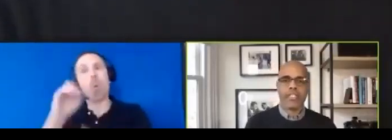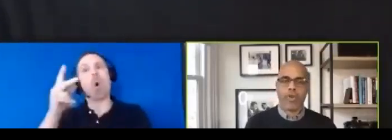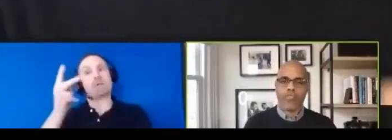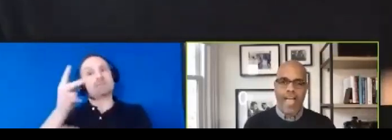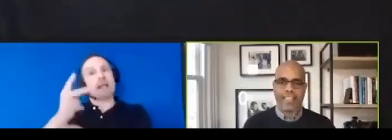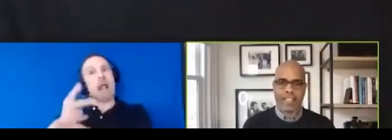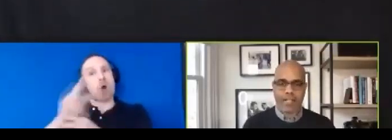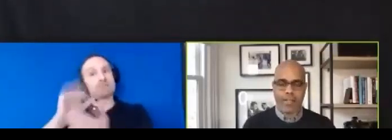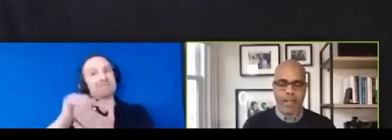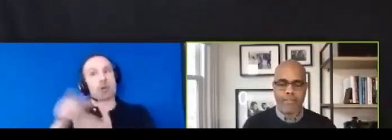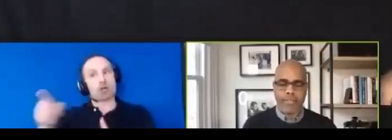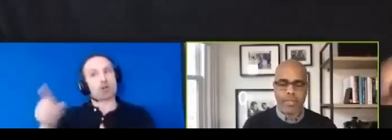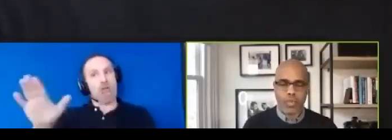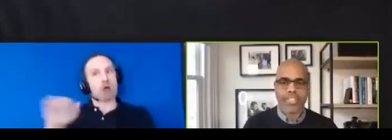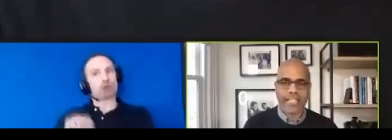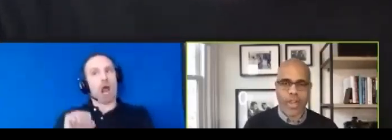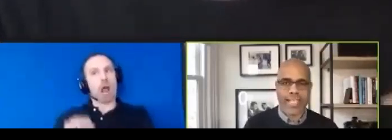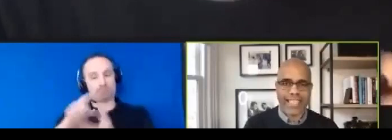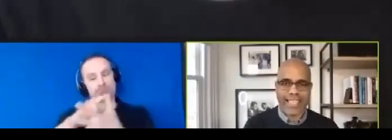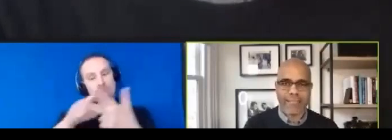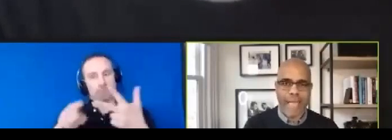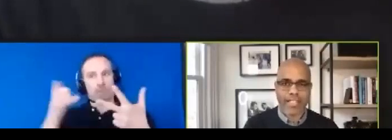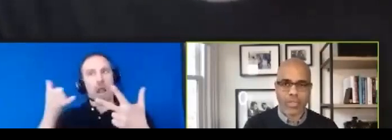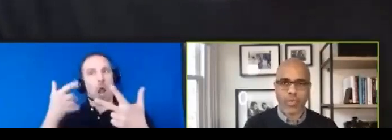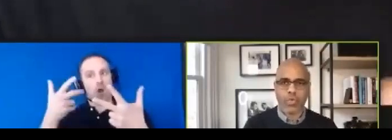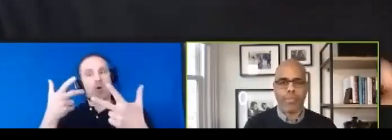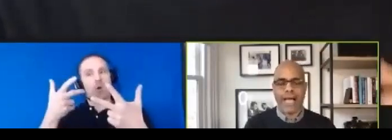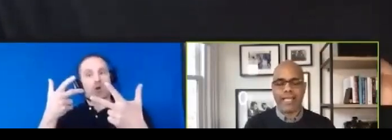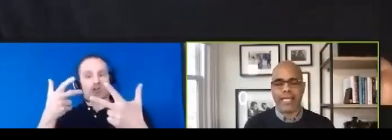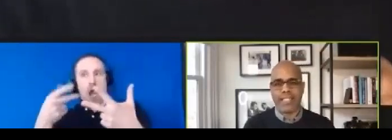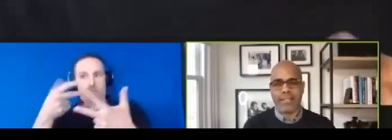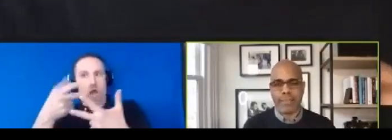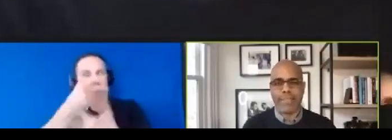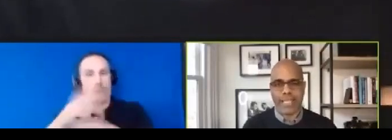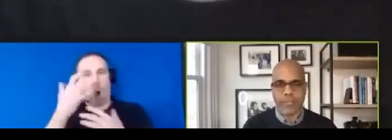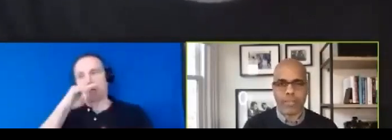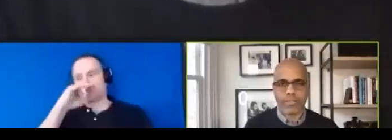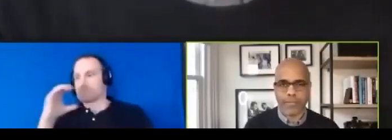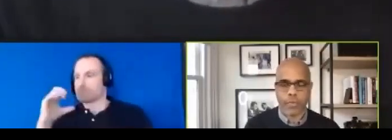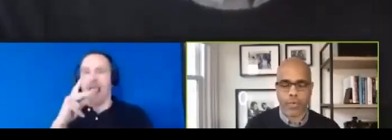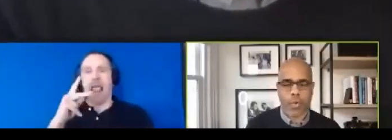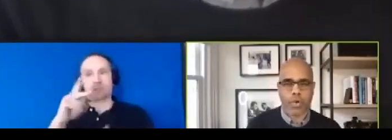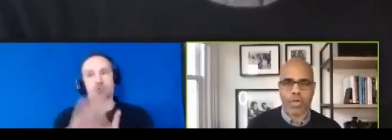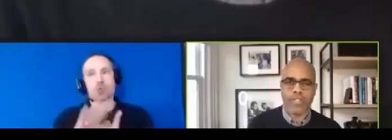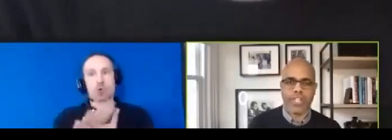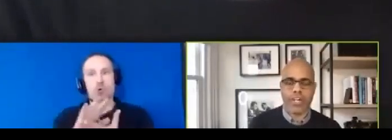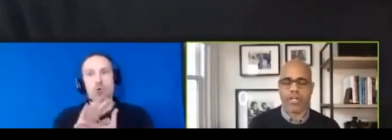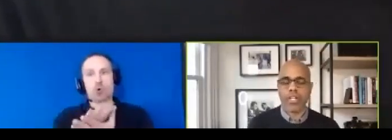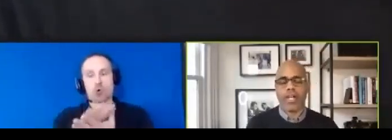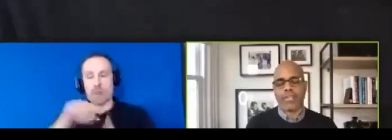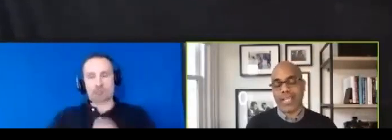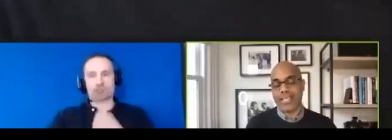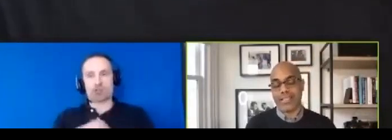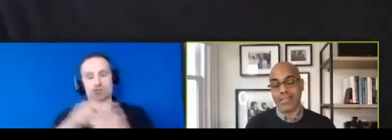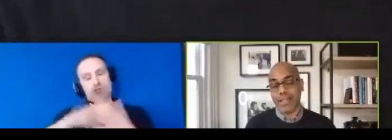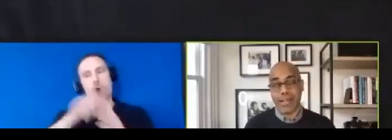vamos a enfocar a vacunar a todos los educadores y las personas que están en la escuela los empleados de la escuela o personas que cuidan